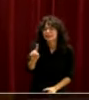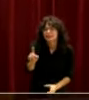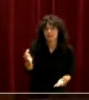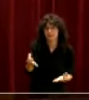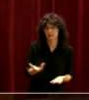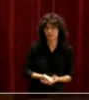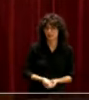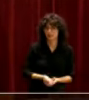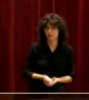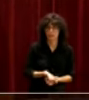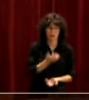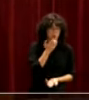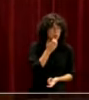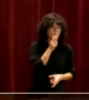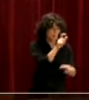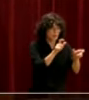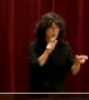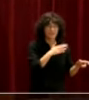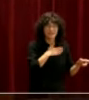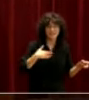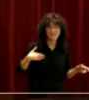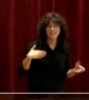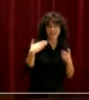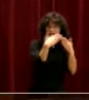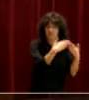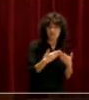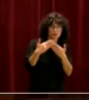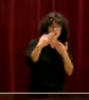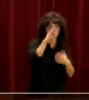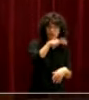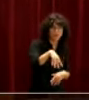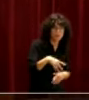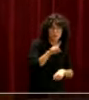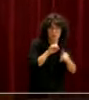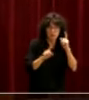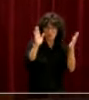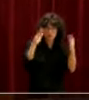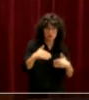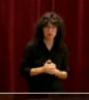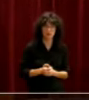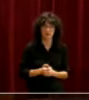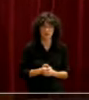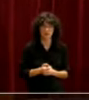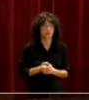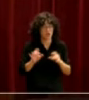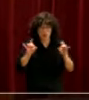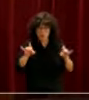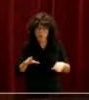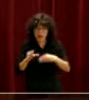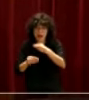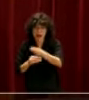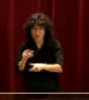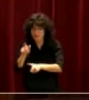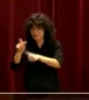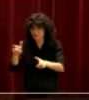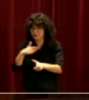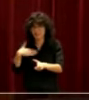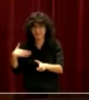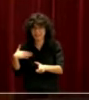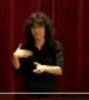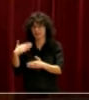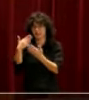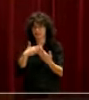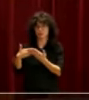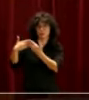a haber ningún problema. Igual que no va a haber ningún problema para los que quieran estudiar en castellano, que es lo que a ustedes les duele, que les gustaría que aquí